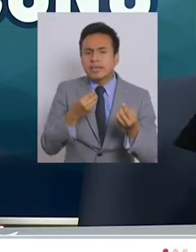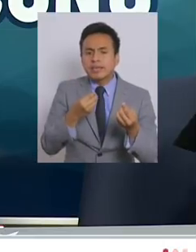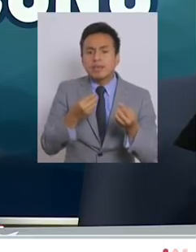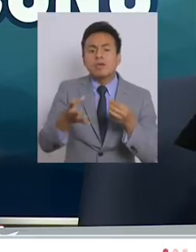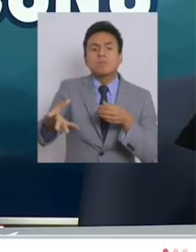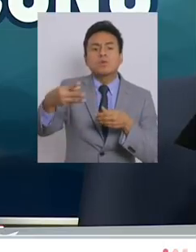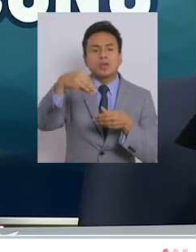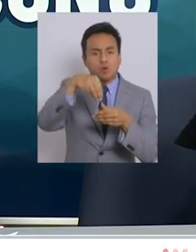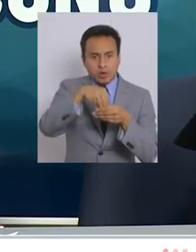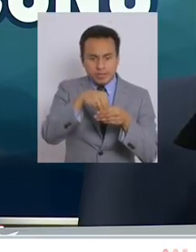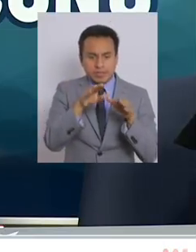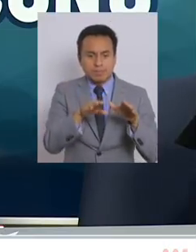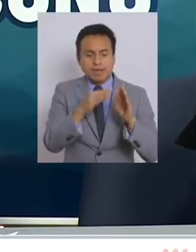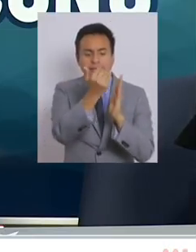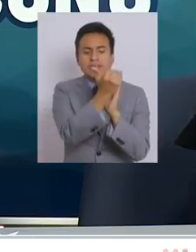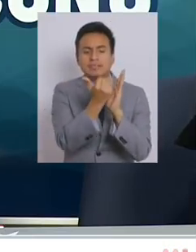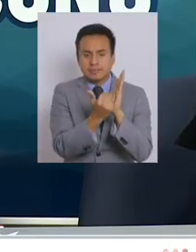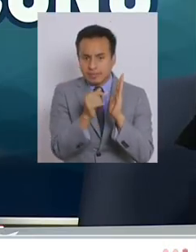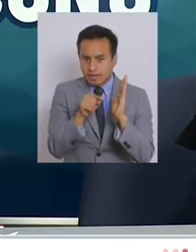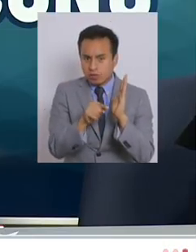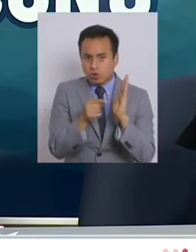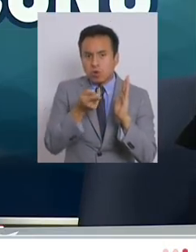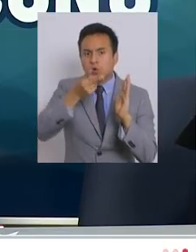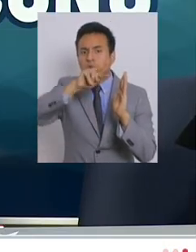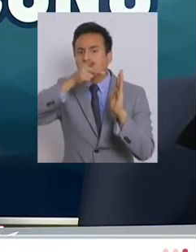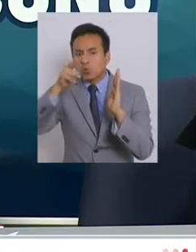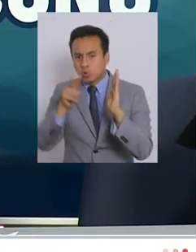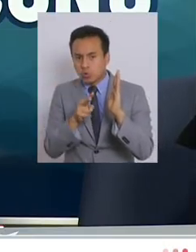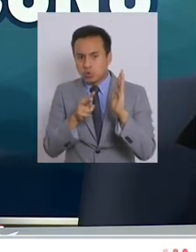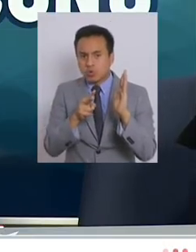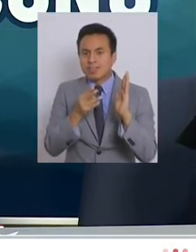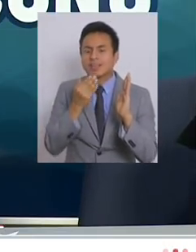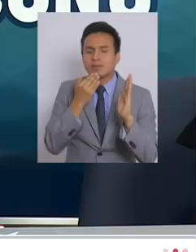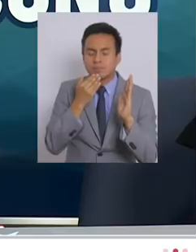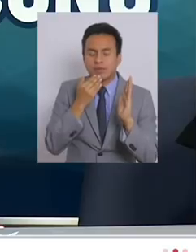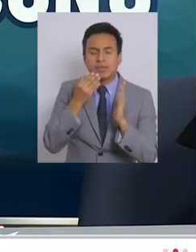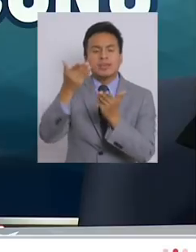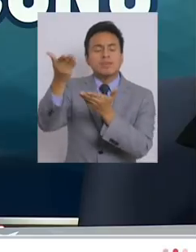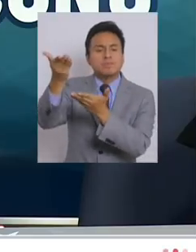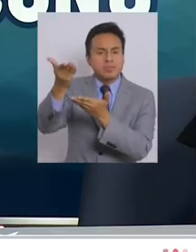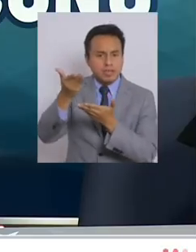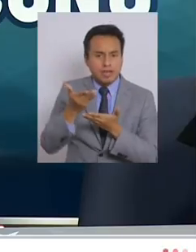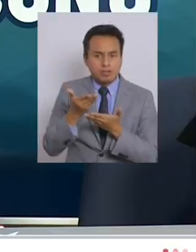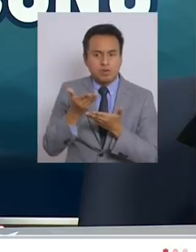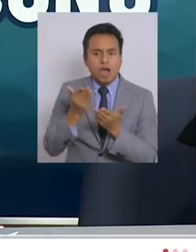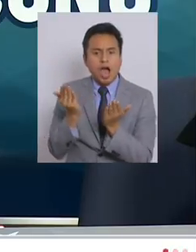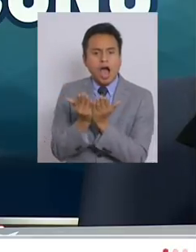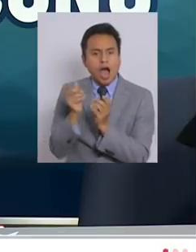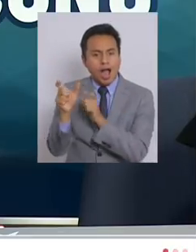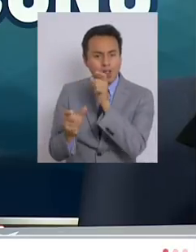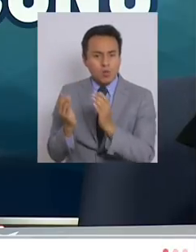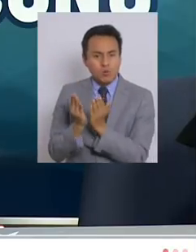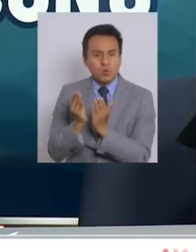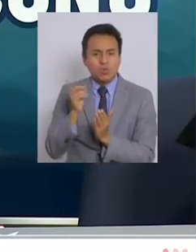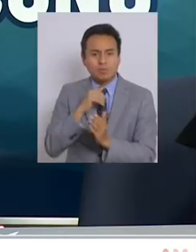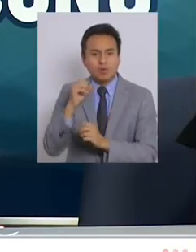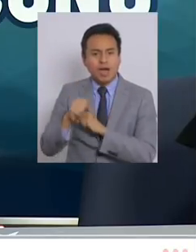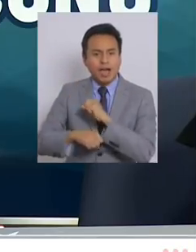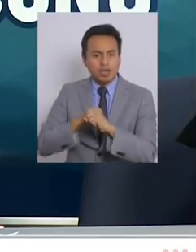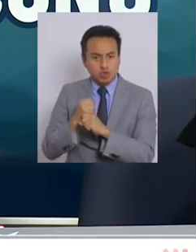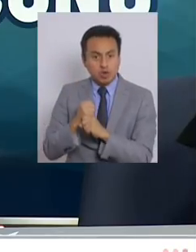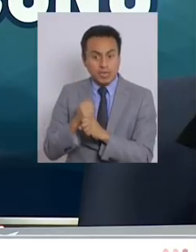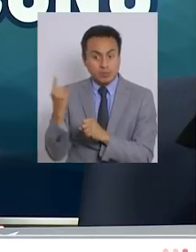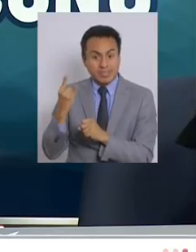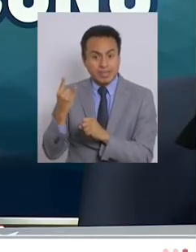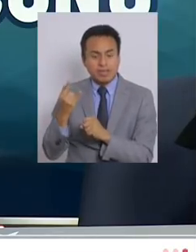incorporarse a los listados de turno estamos invitando a alumnos de últimos años para que